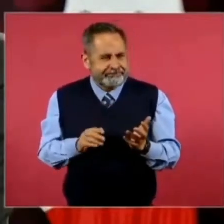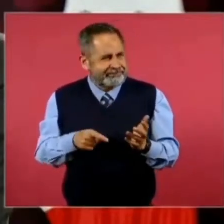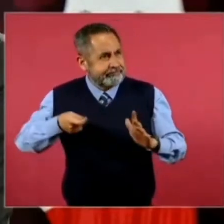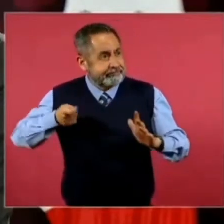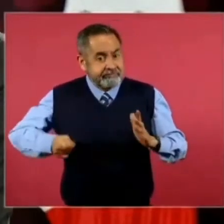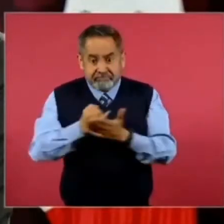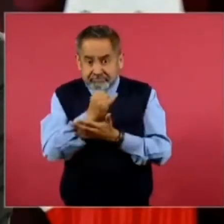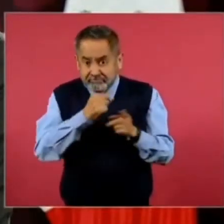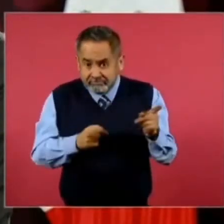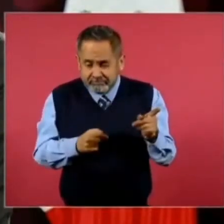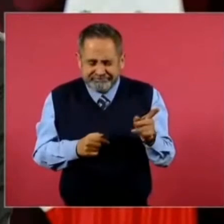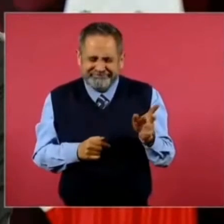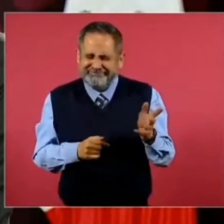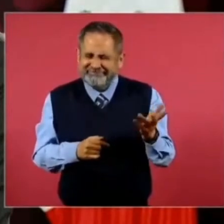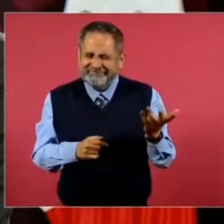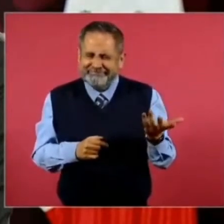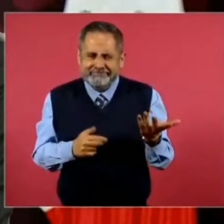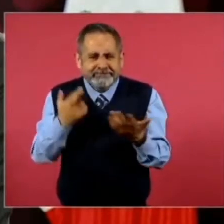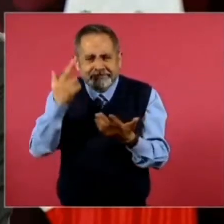que